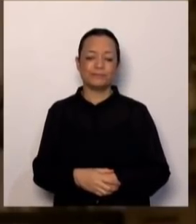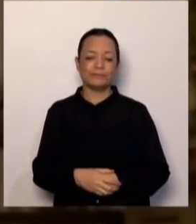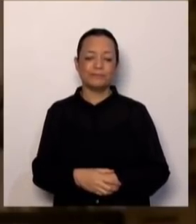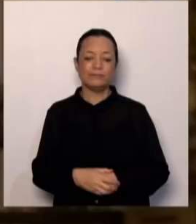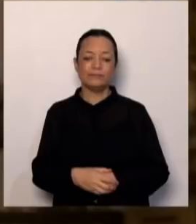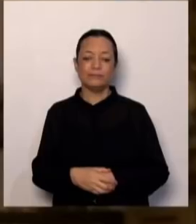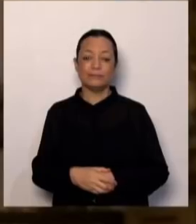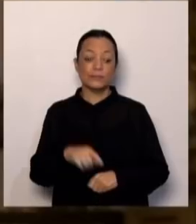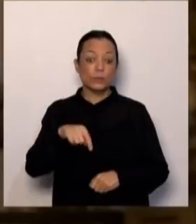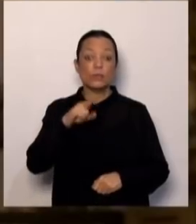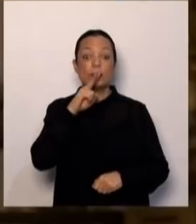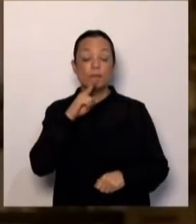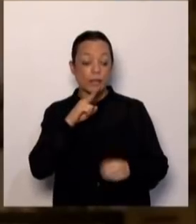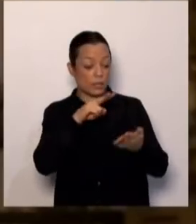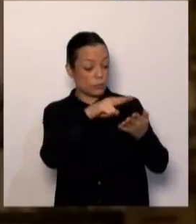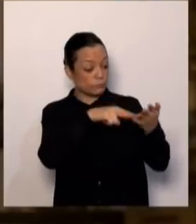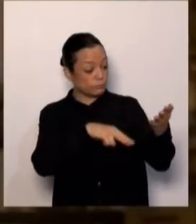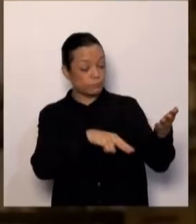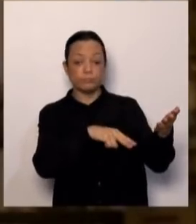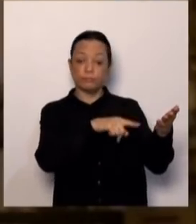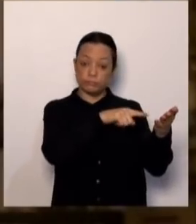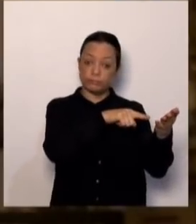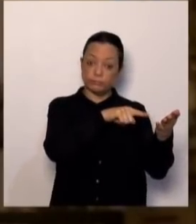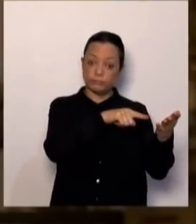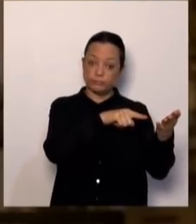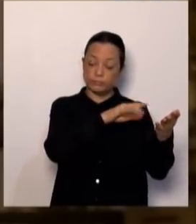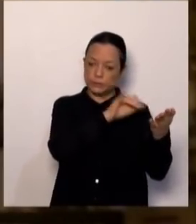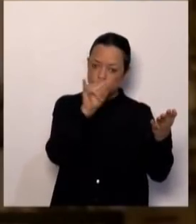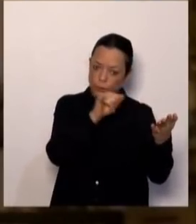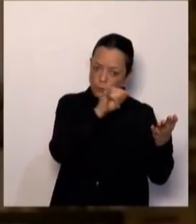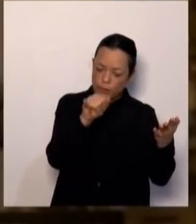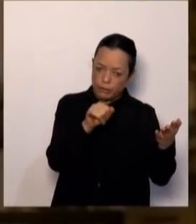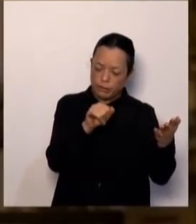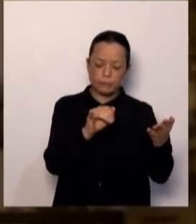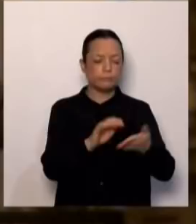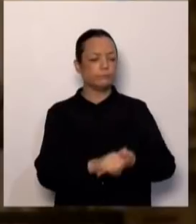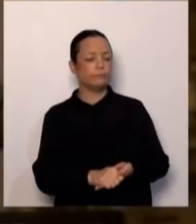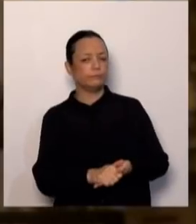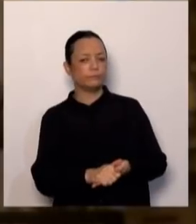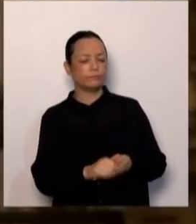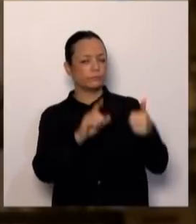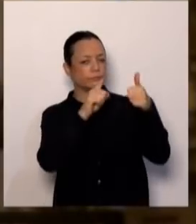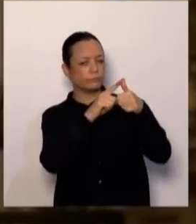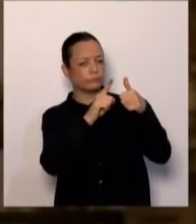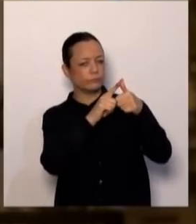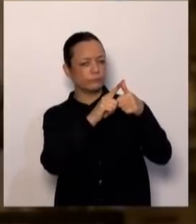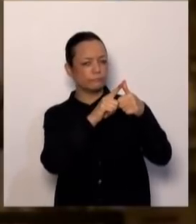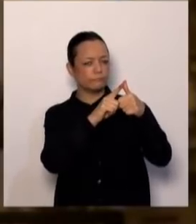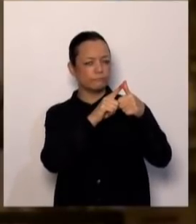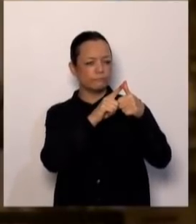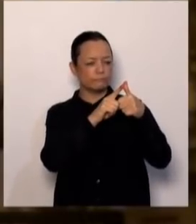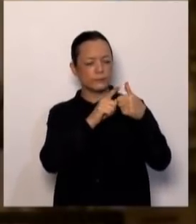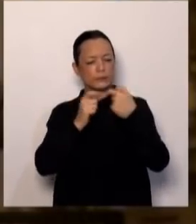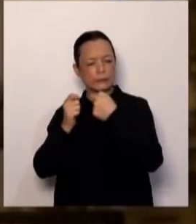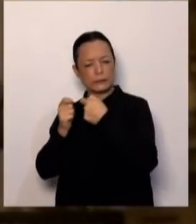El Evangelio de hoy es un Evangelio que tiene, por un lado, una mala intención